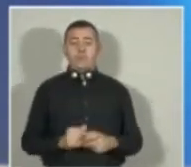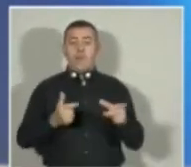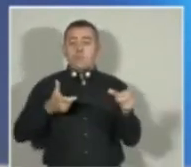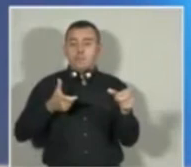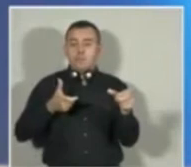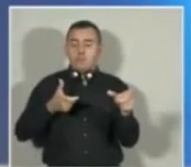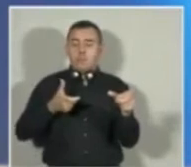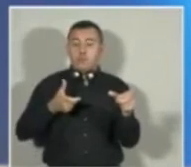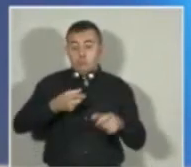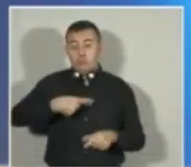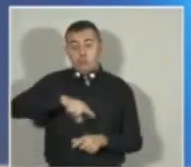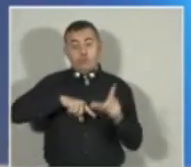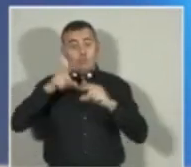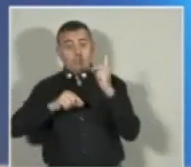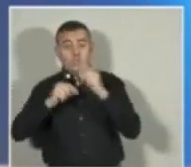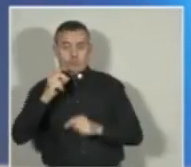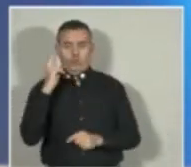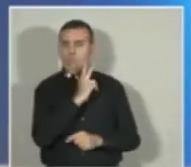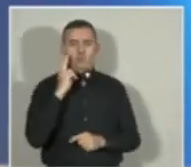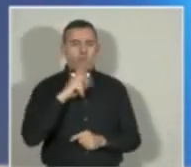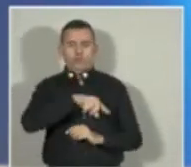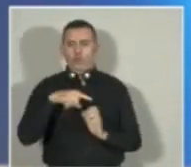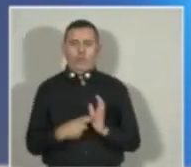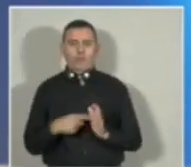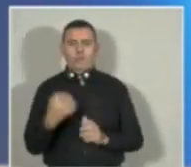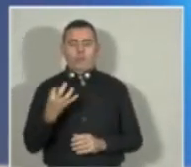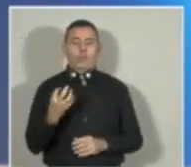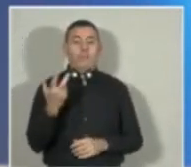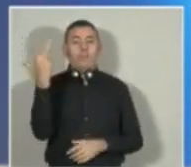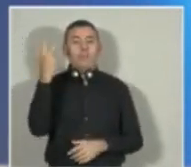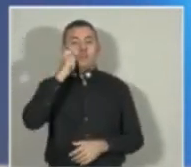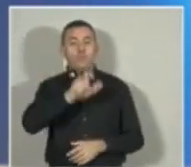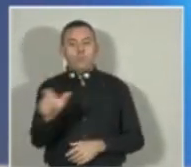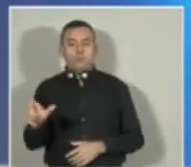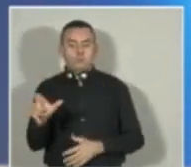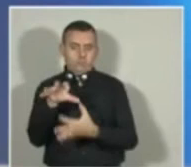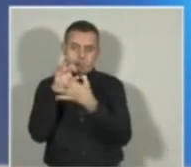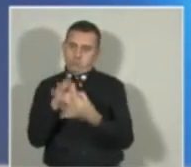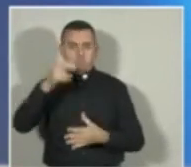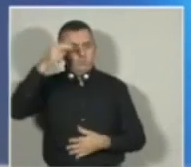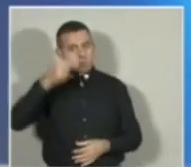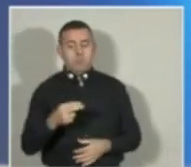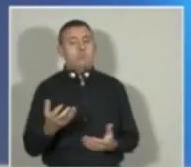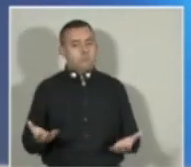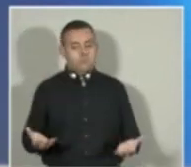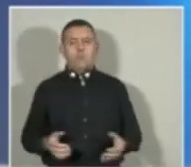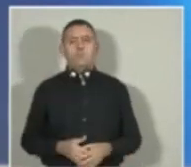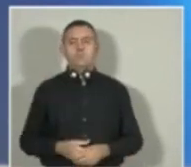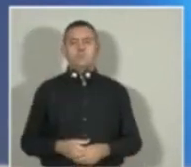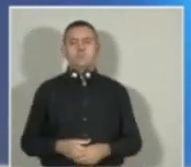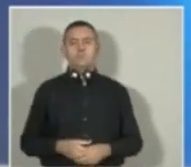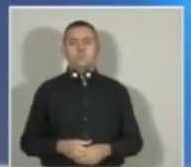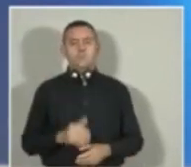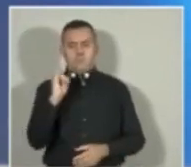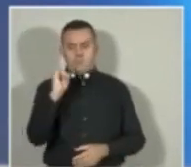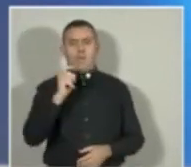tendremos a futuro con el respeto de los derechos humanos y aplicamos, esto está incluido, los derechos